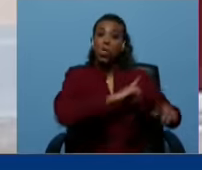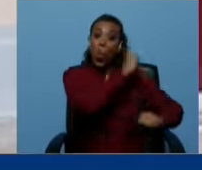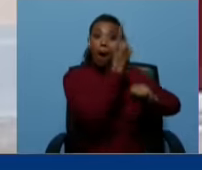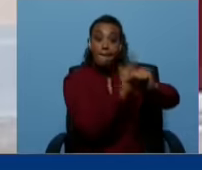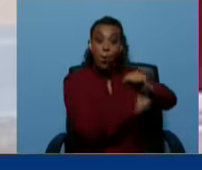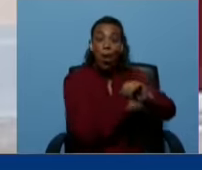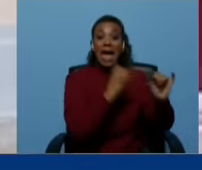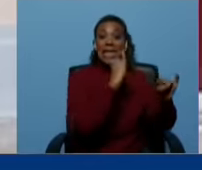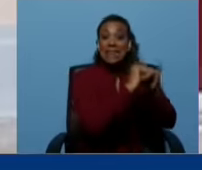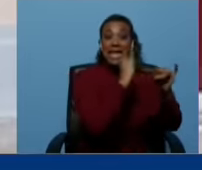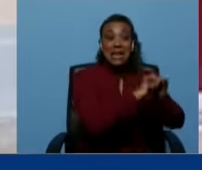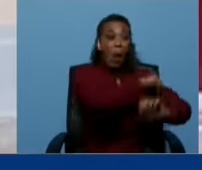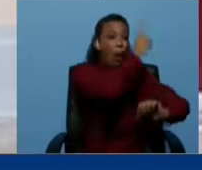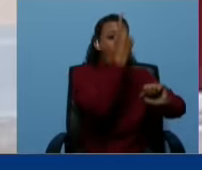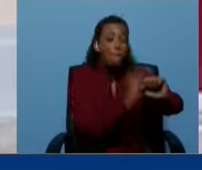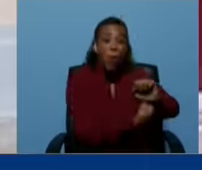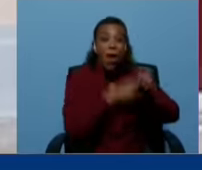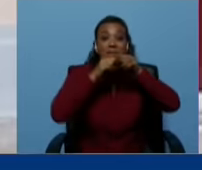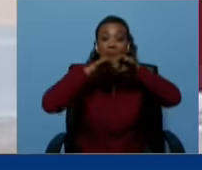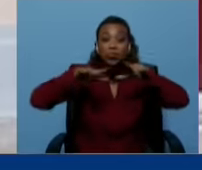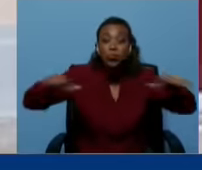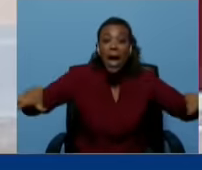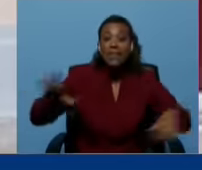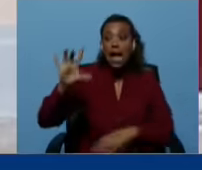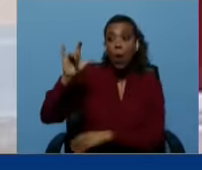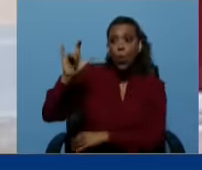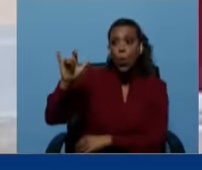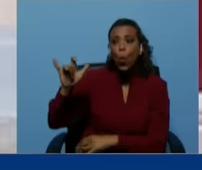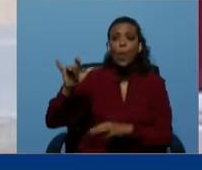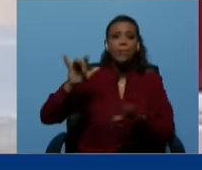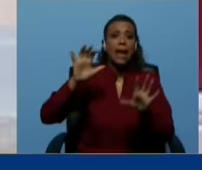de Internet y de redes,